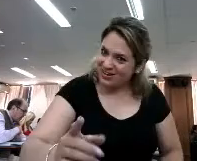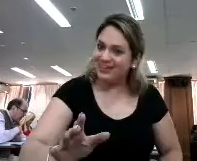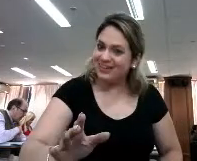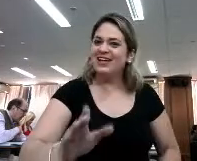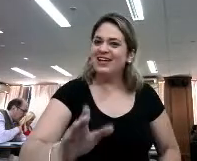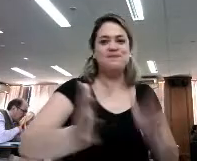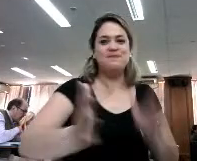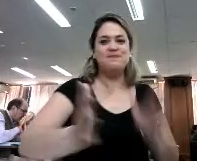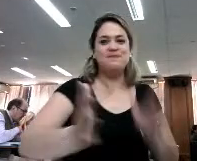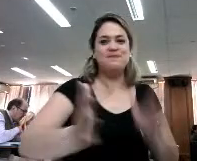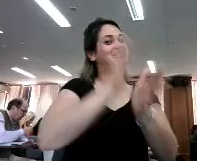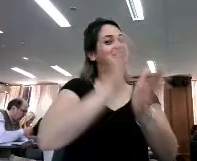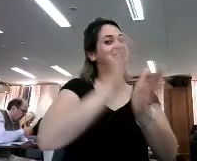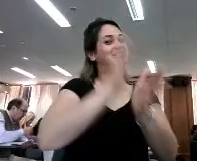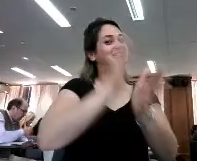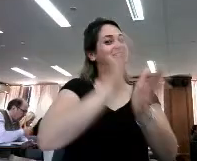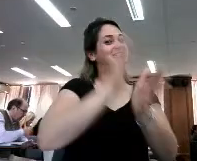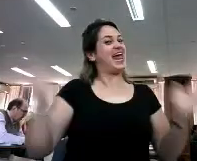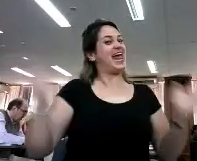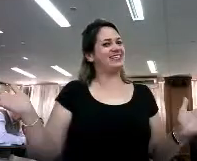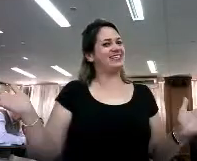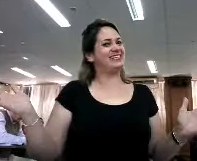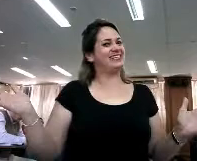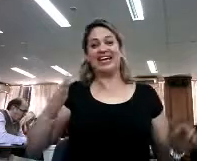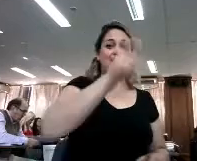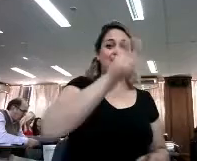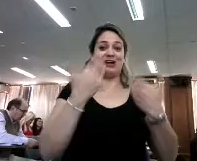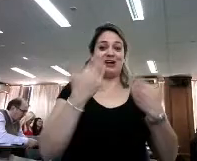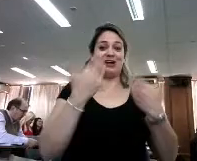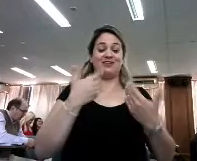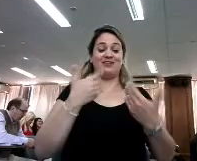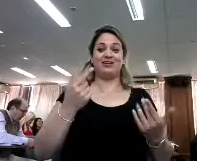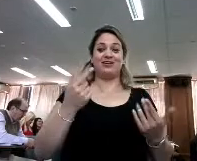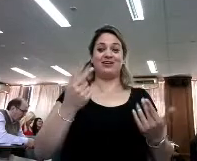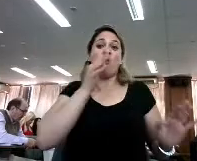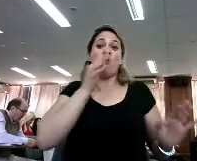es gratis y que todo el mundo lo utilice como bien considere.